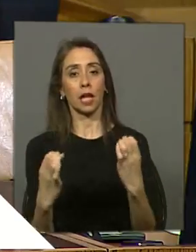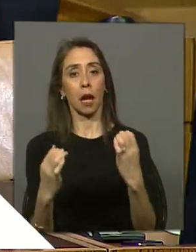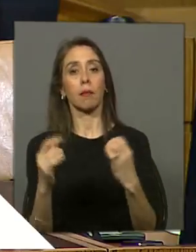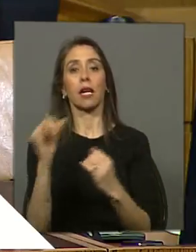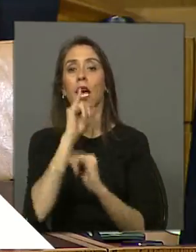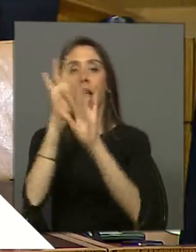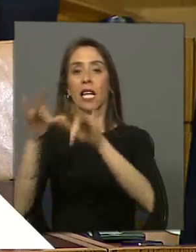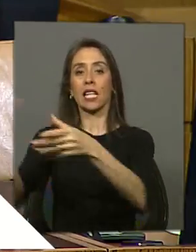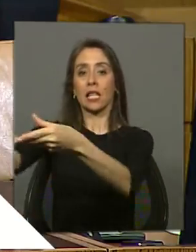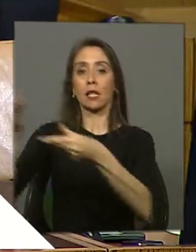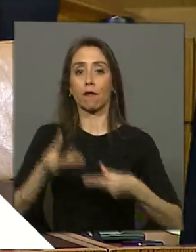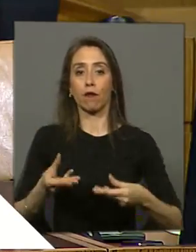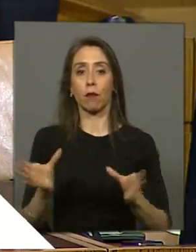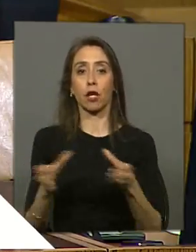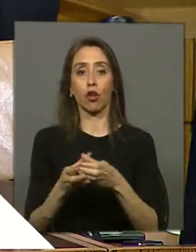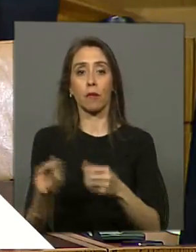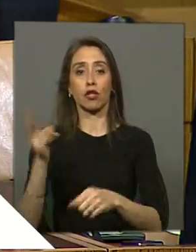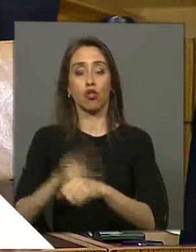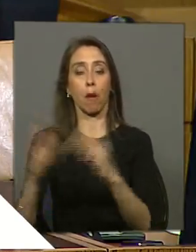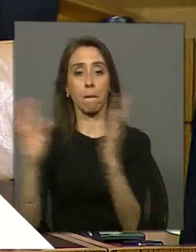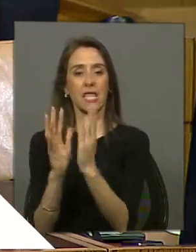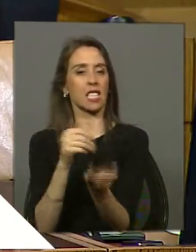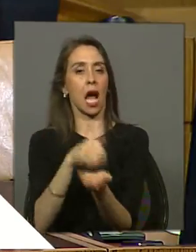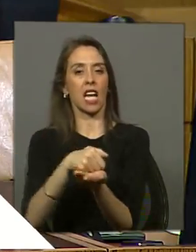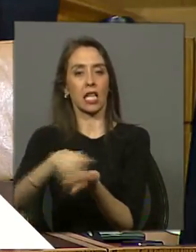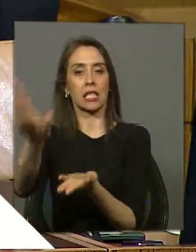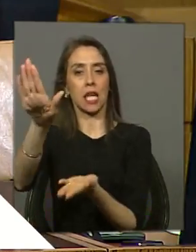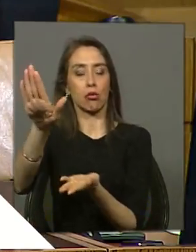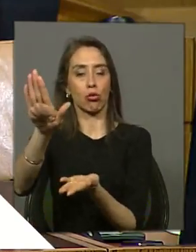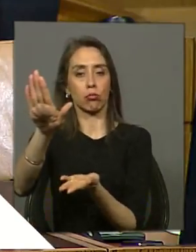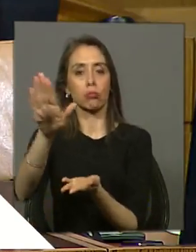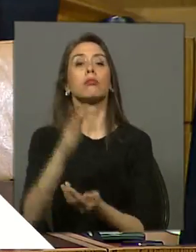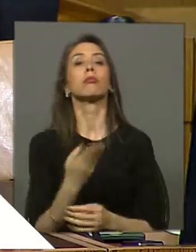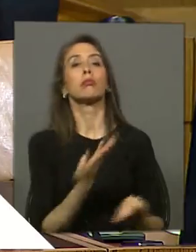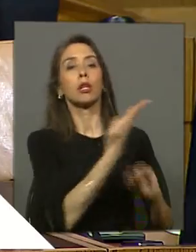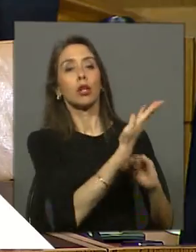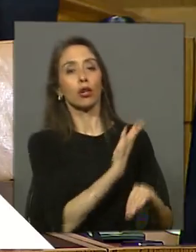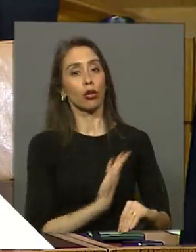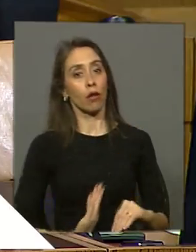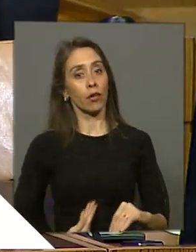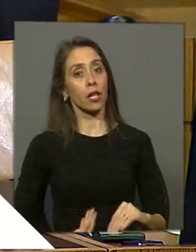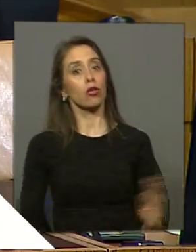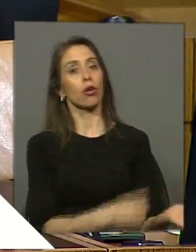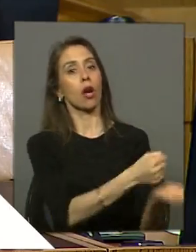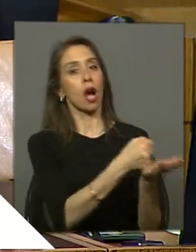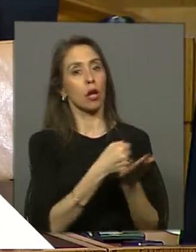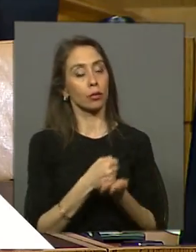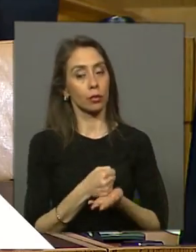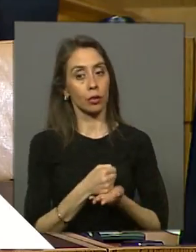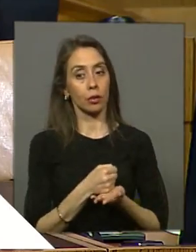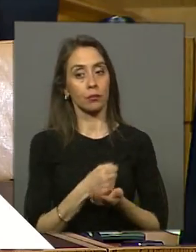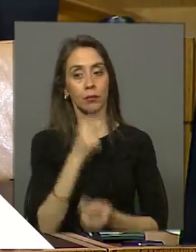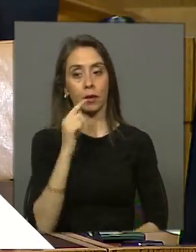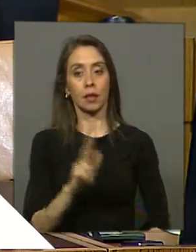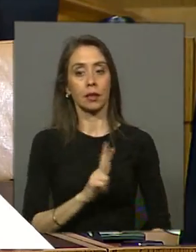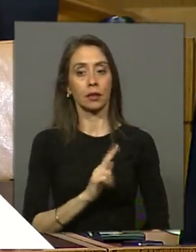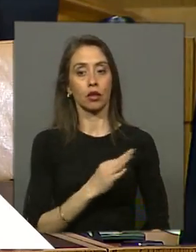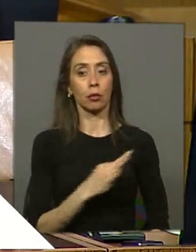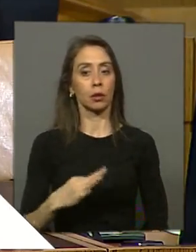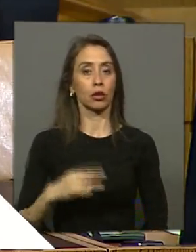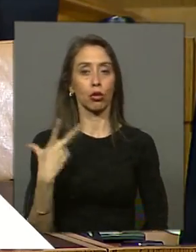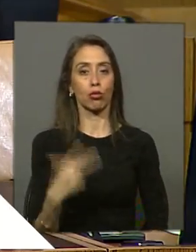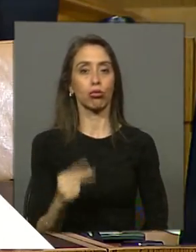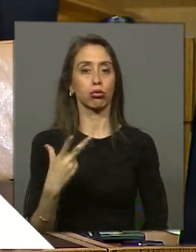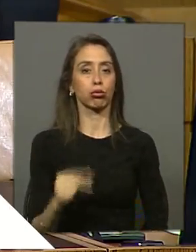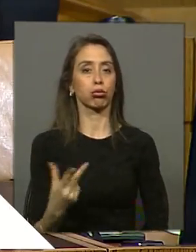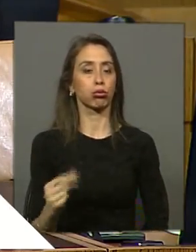el informe de la comisión mixta y esperar como lo hemos solicitado el gobierno que colabore pero el señor ministro no ha estado en disposición